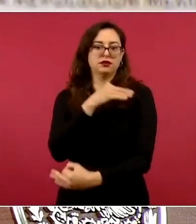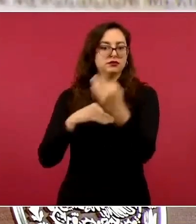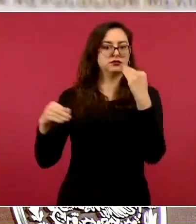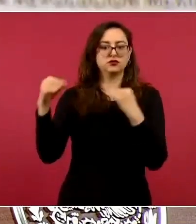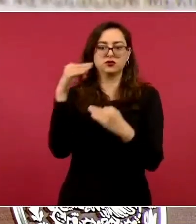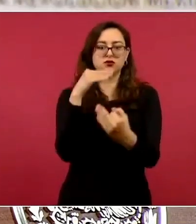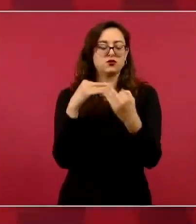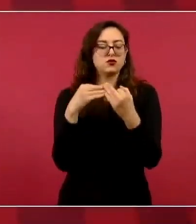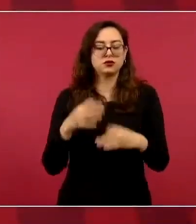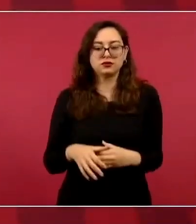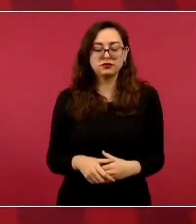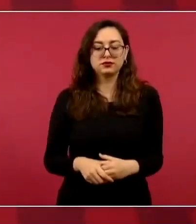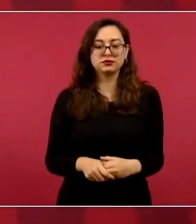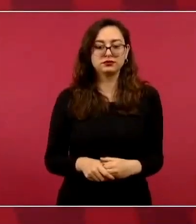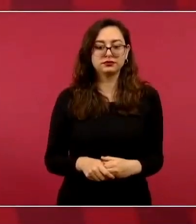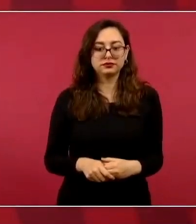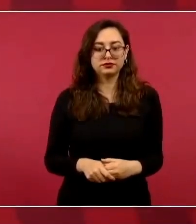y también